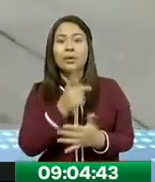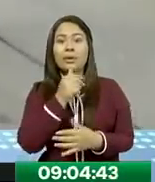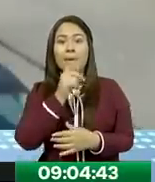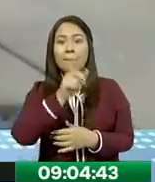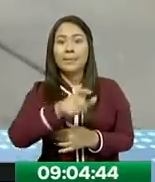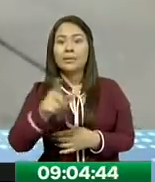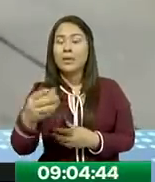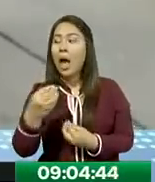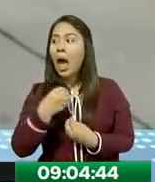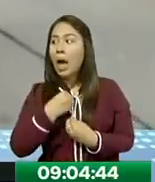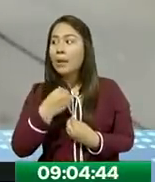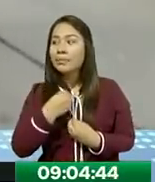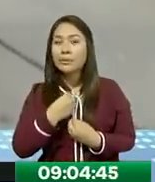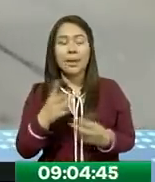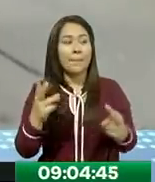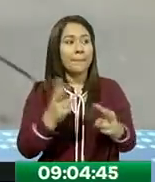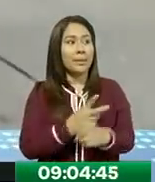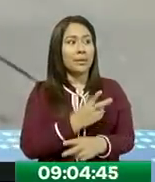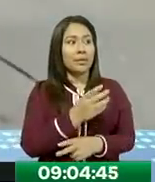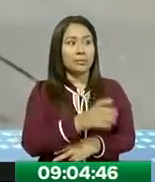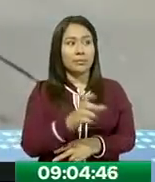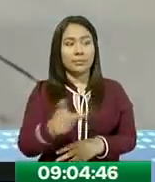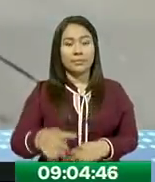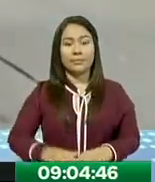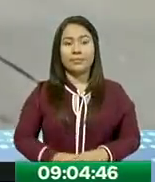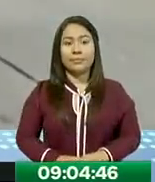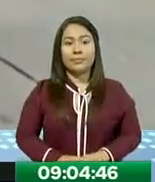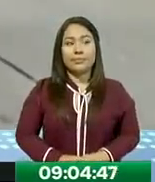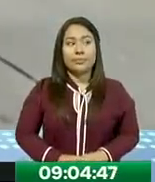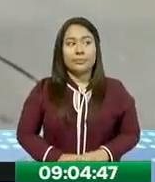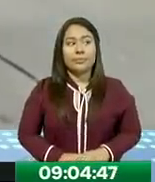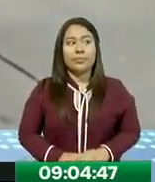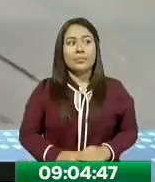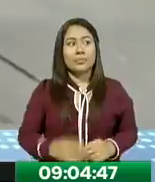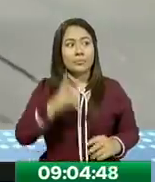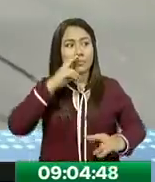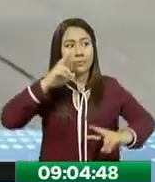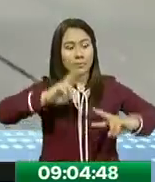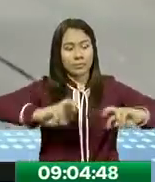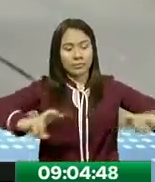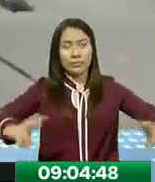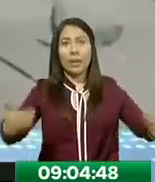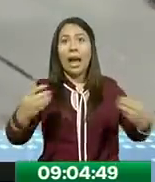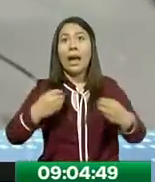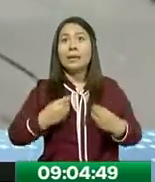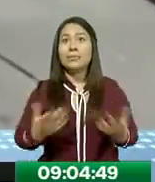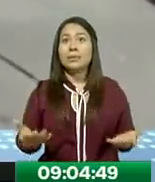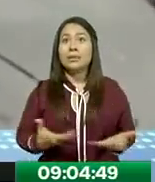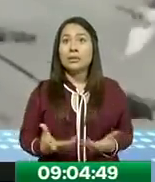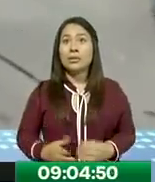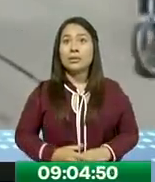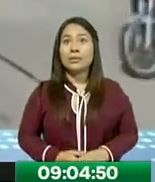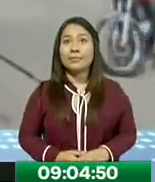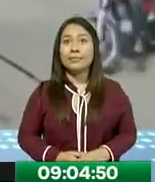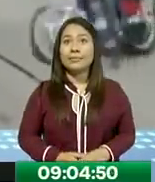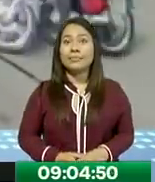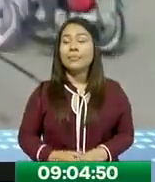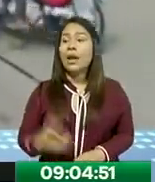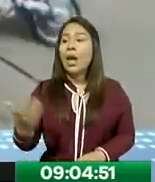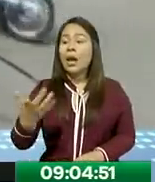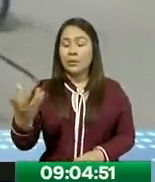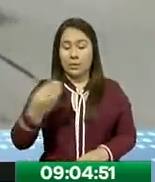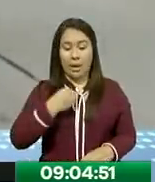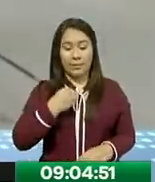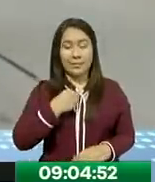Ella manifiesta que acá, sobre todo en la 14ª etapa de la alborada, la delincuencia como que se está aprovechando de los, sobre todo